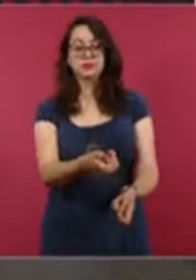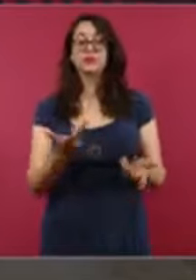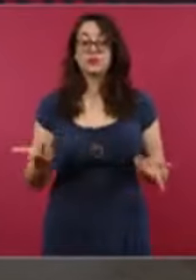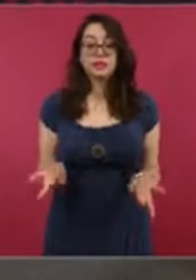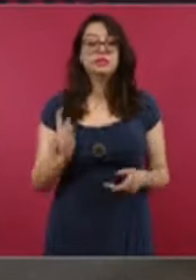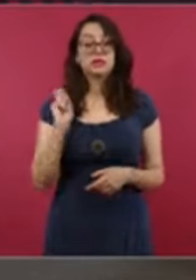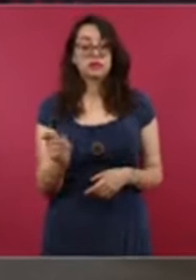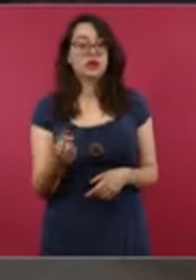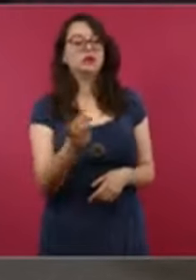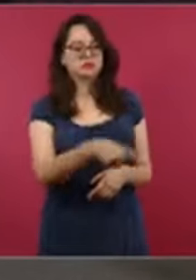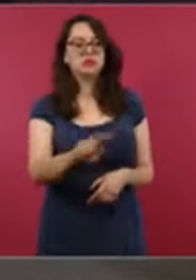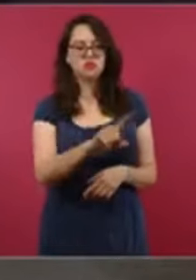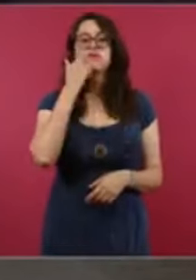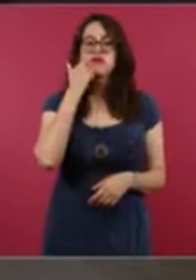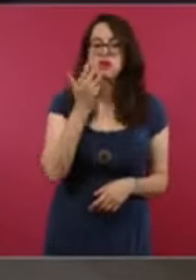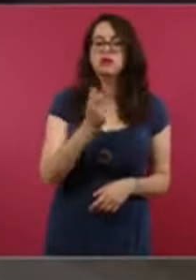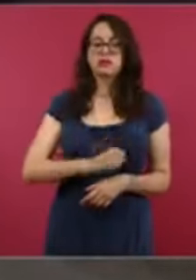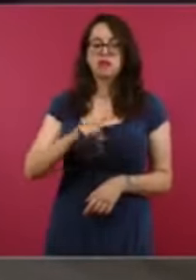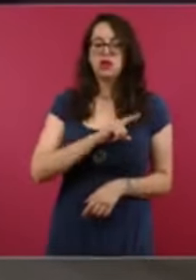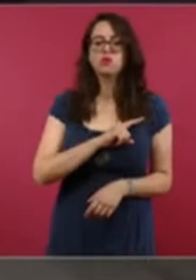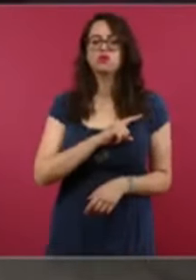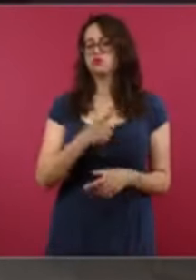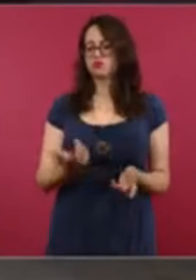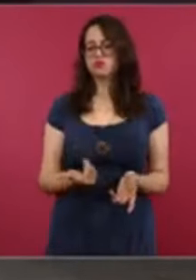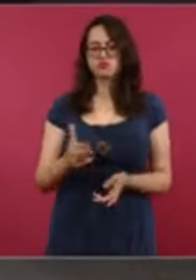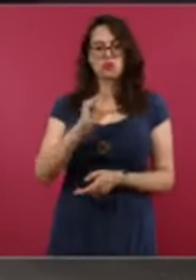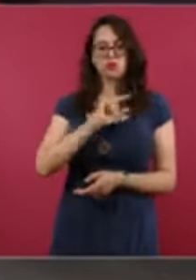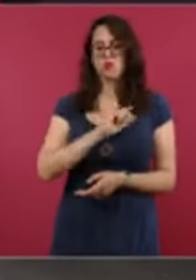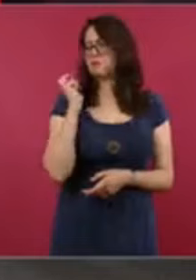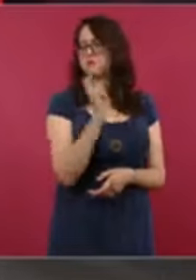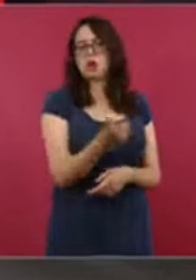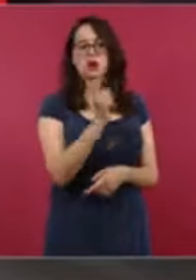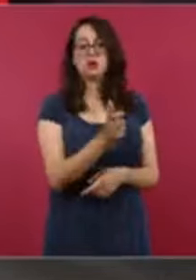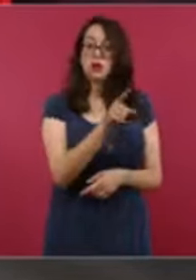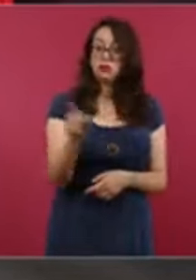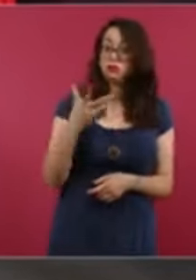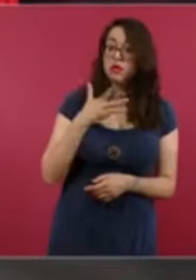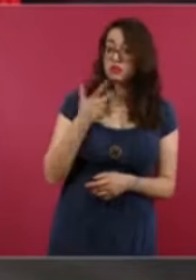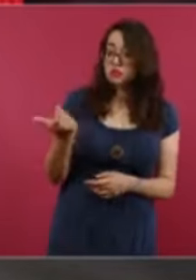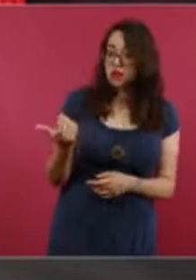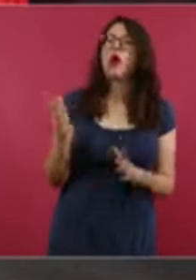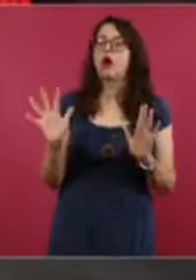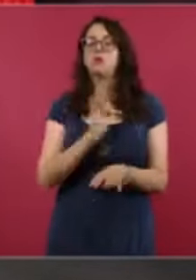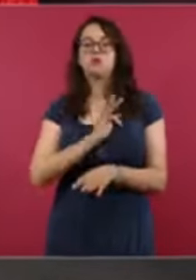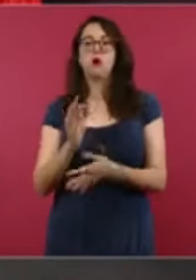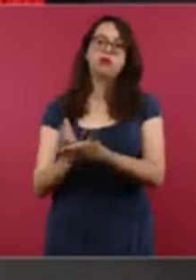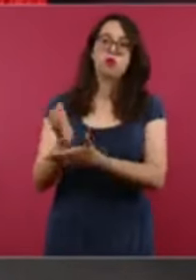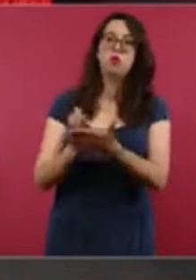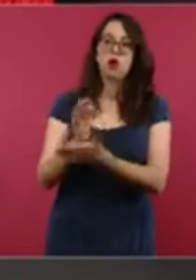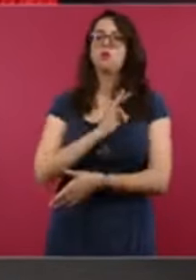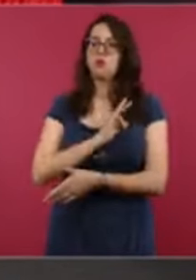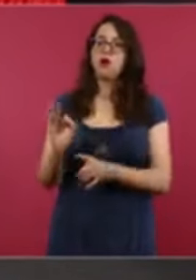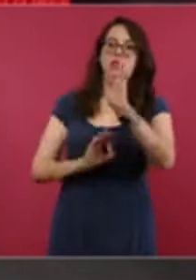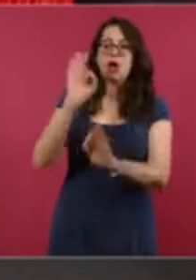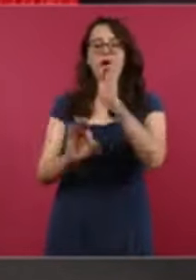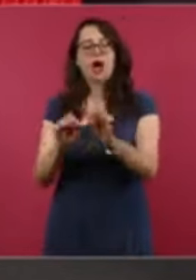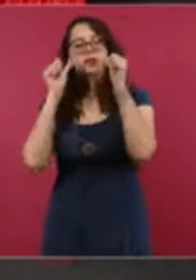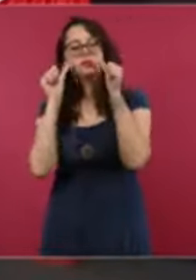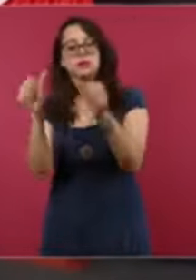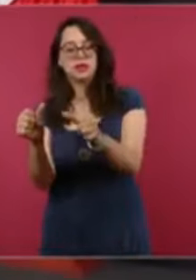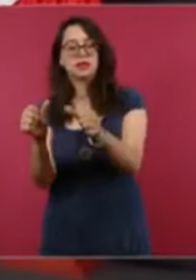los servicios de salud se cobren, que se pueda curar el que tiene dinero para pagar una consulta,